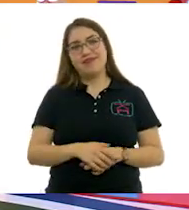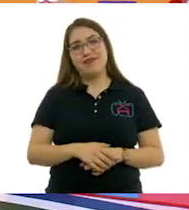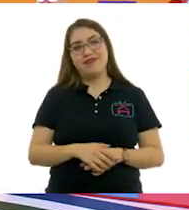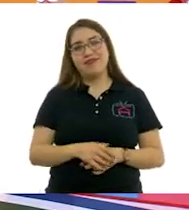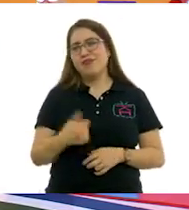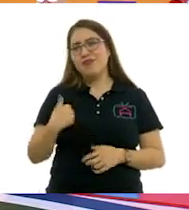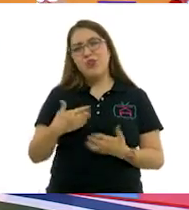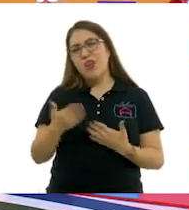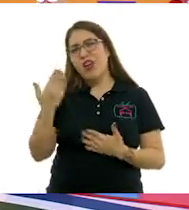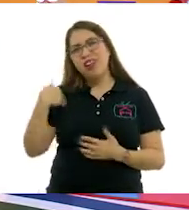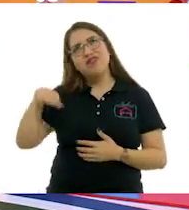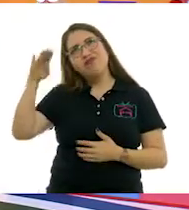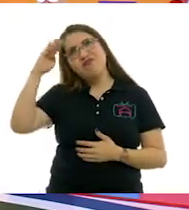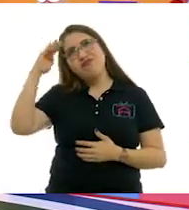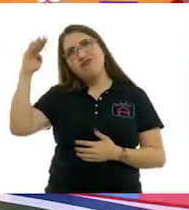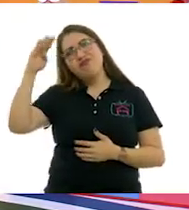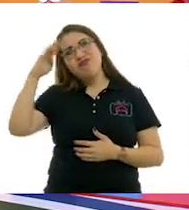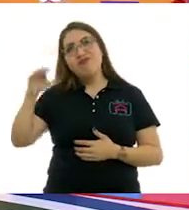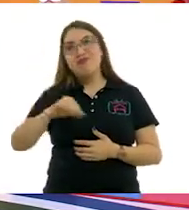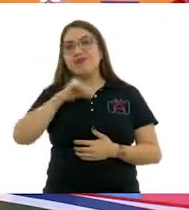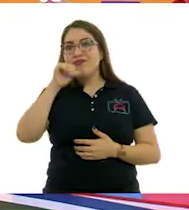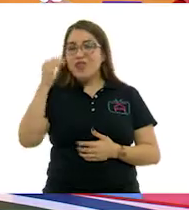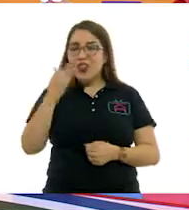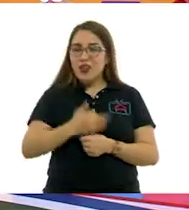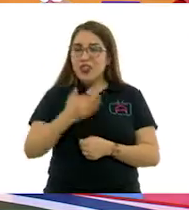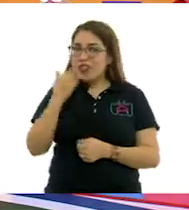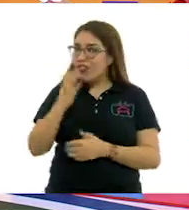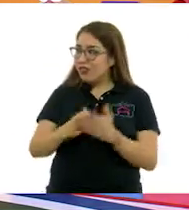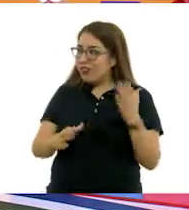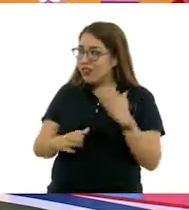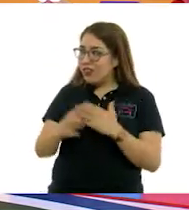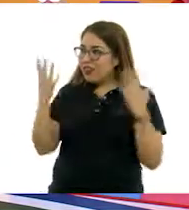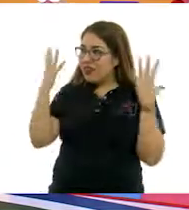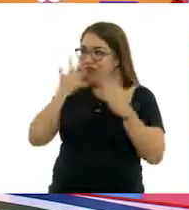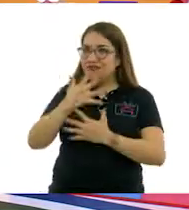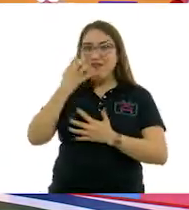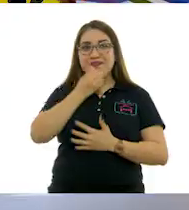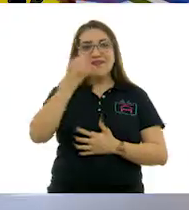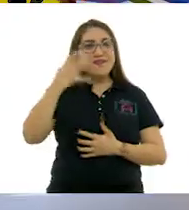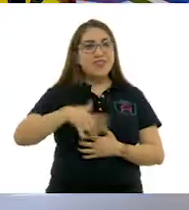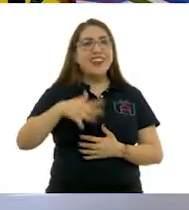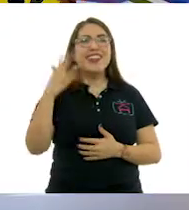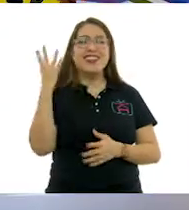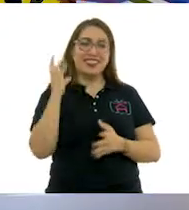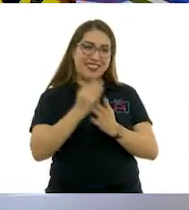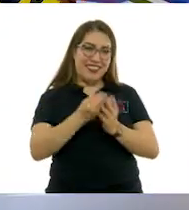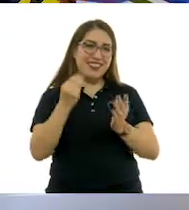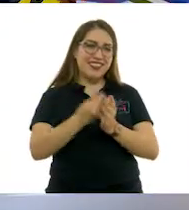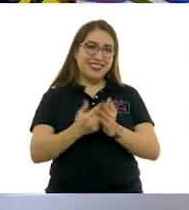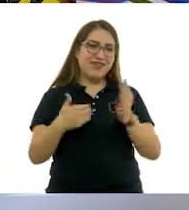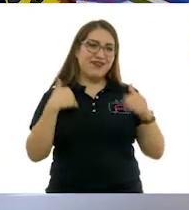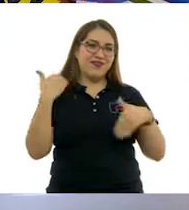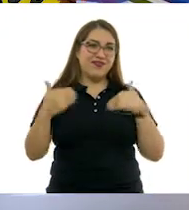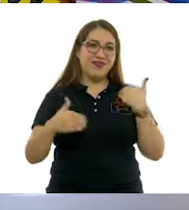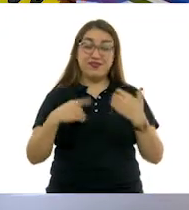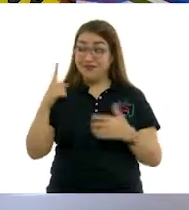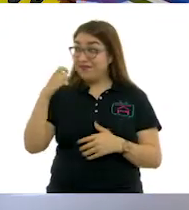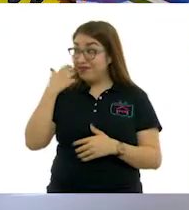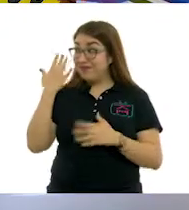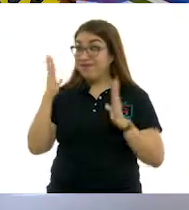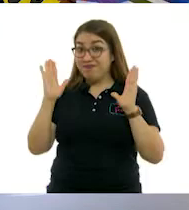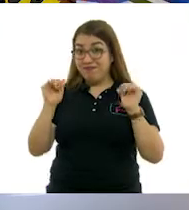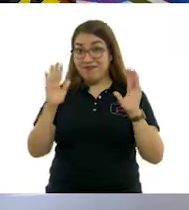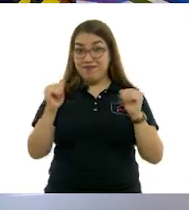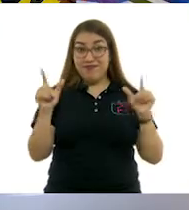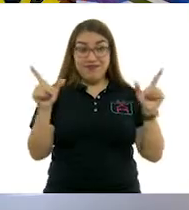puse a pensar realmente en todas estas cosas que ahorita nos estás platicando, maestro. Muy bonita la clase, muy bonita. Muchas gracias, Eric. La disfruté mucho. ¿Te quieres despedir de las niñas y los